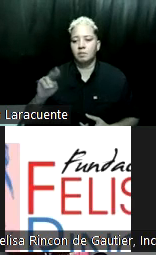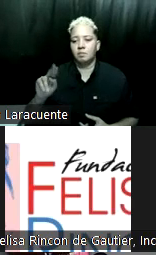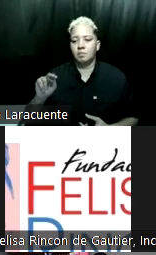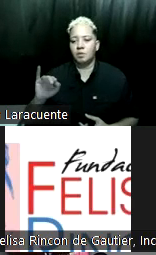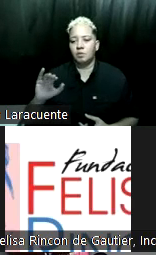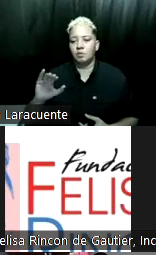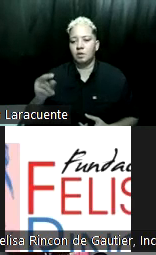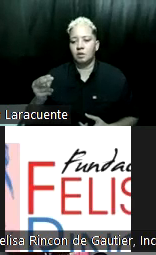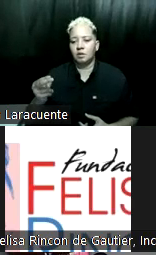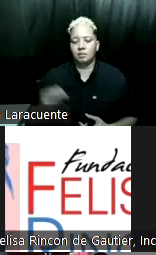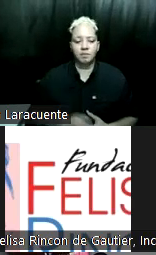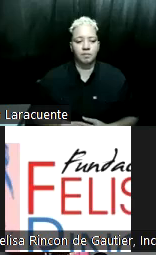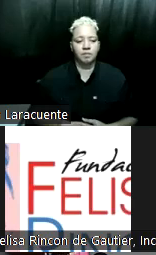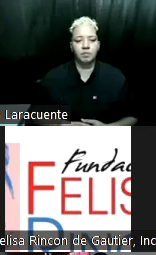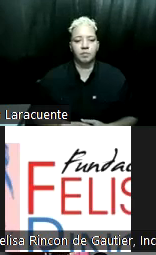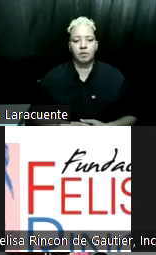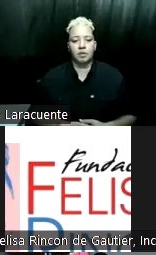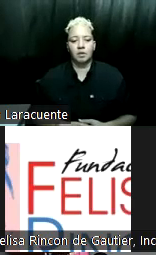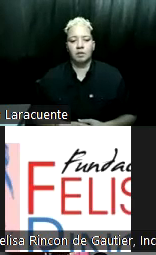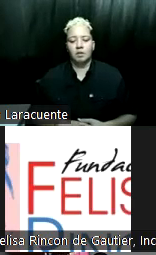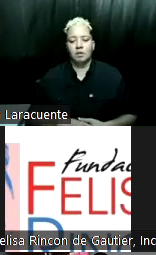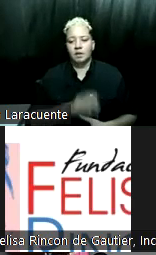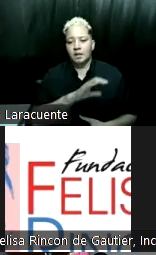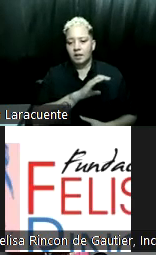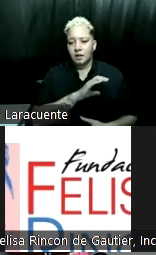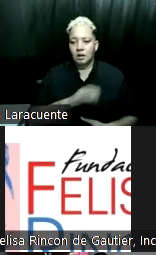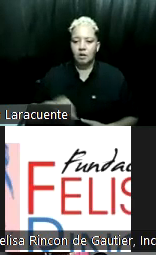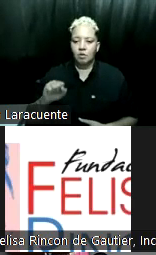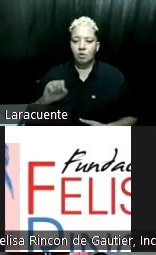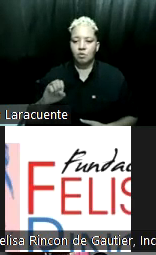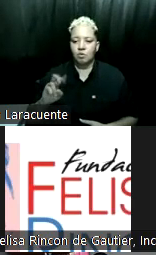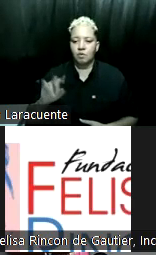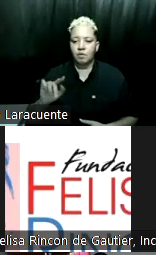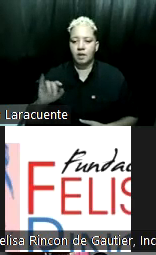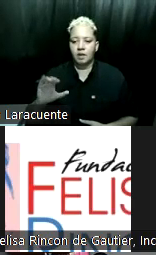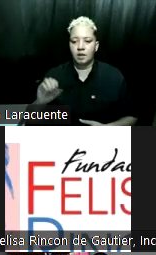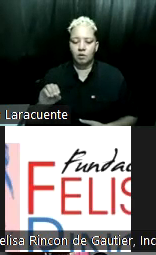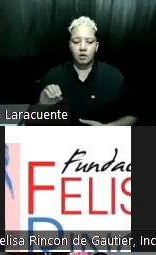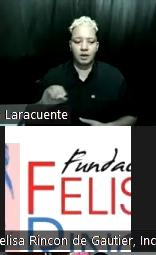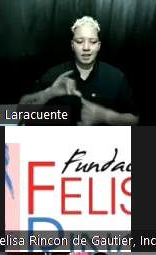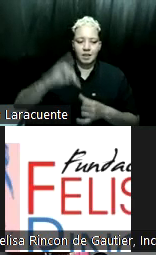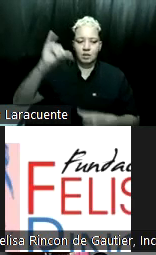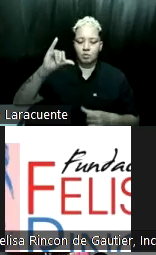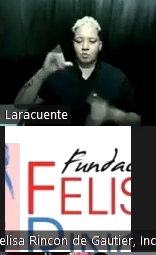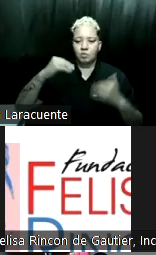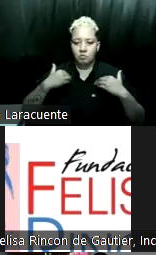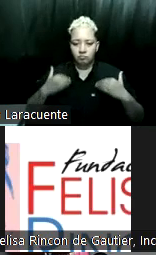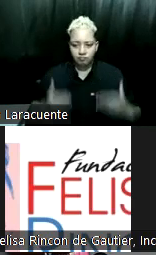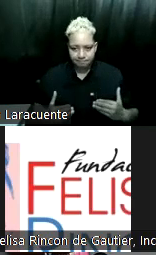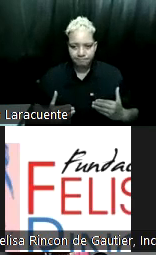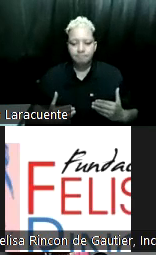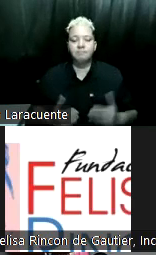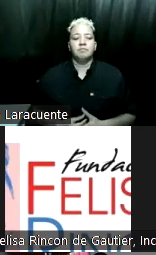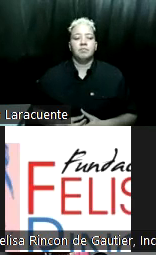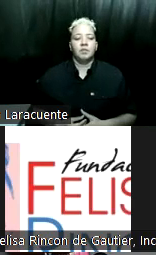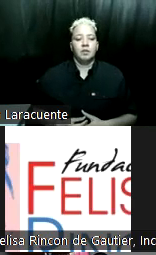Eh, Se caracterizan los soviéticos por su estatura, fortaleza y condición física. Tenía en